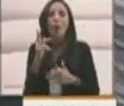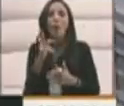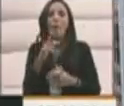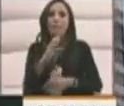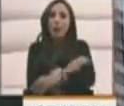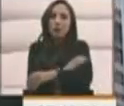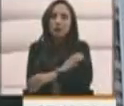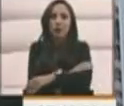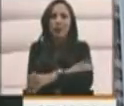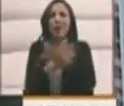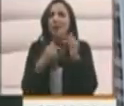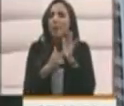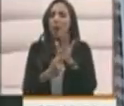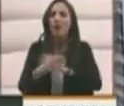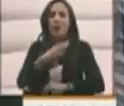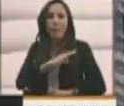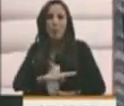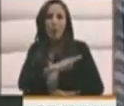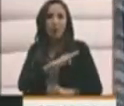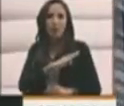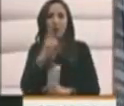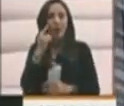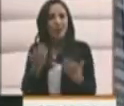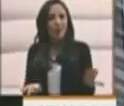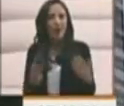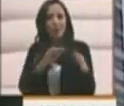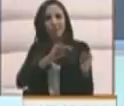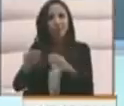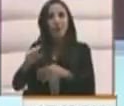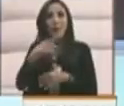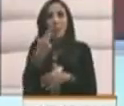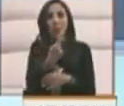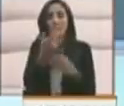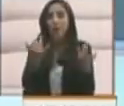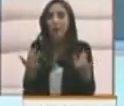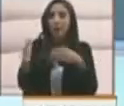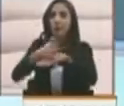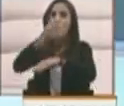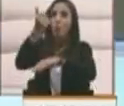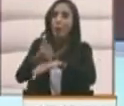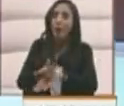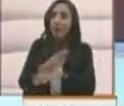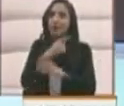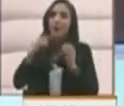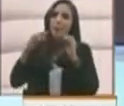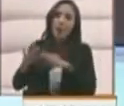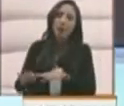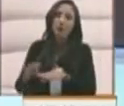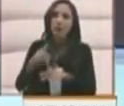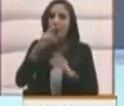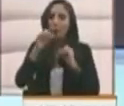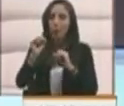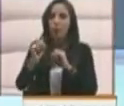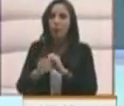términos morales. Dejaron de ser políticos y se convirtieron en asesinos, insisto.